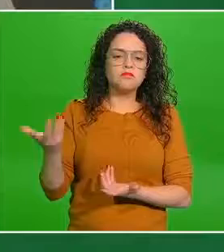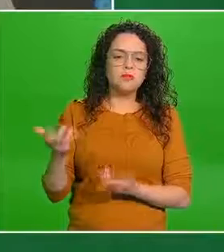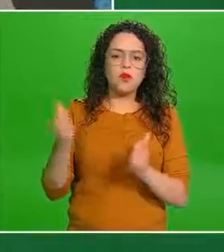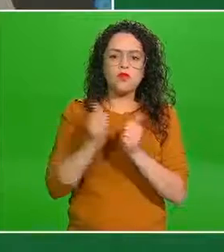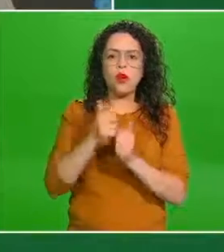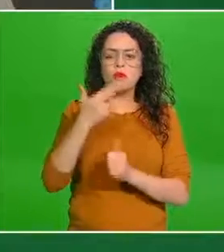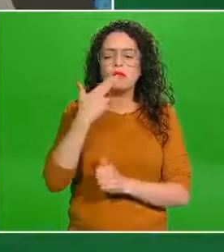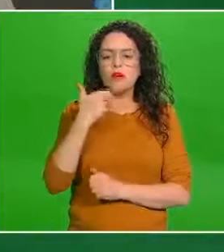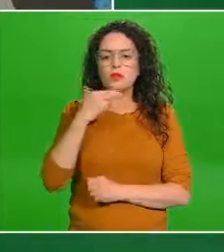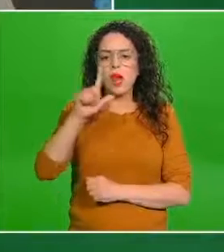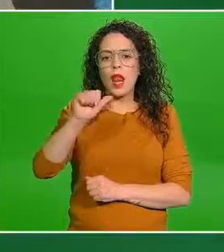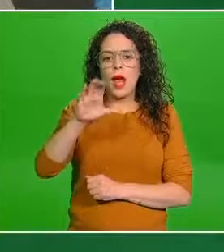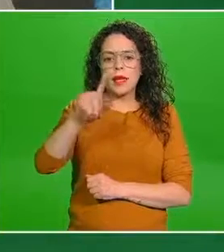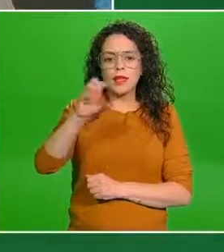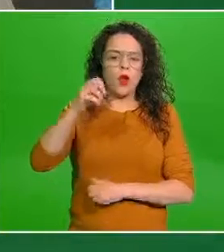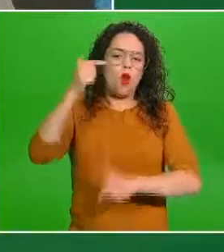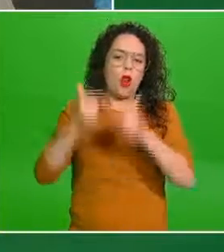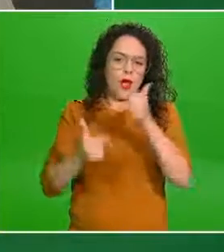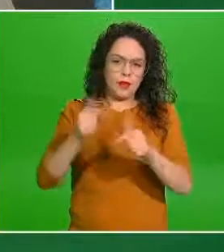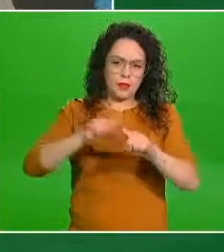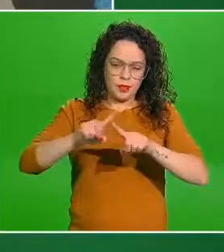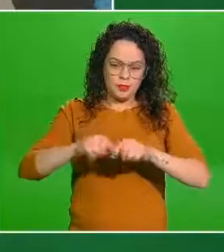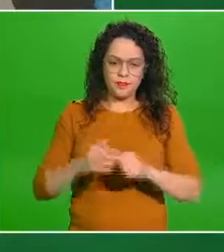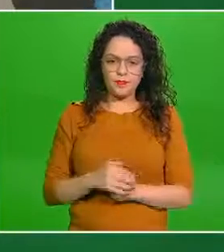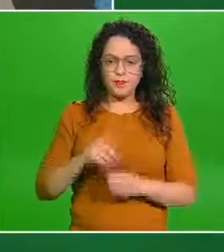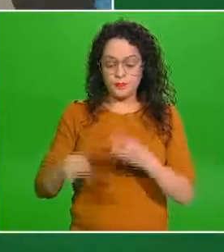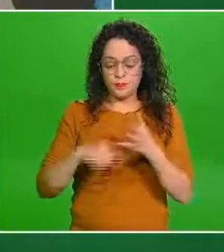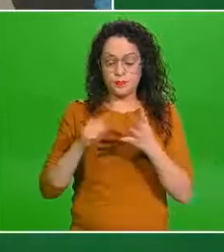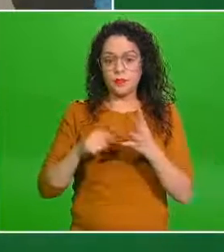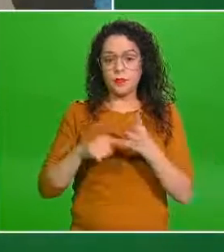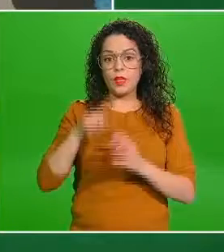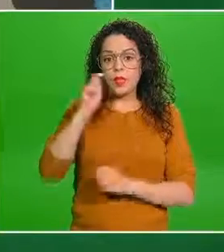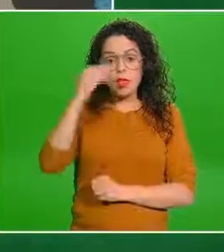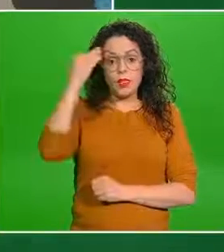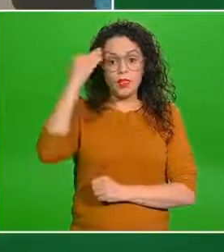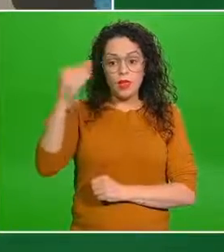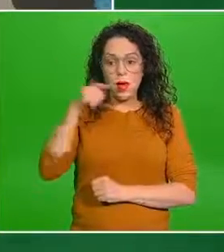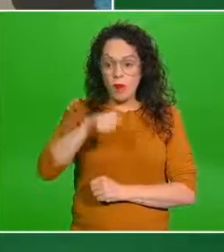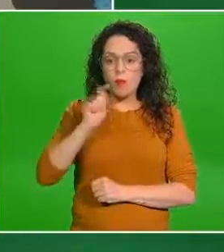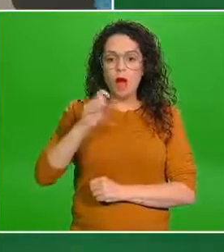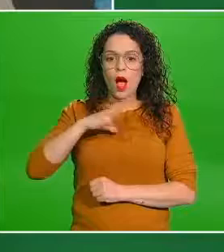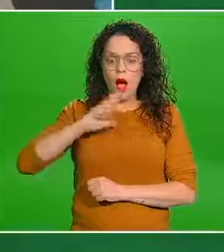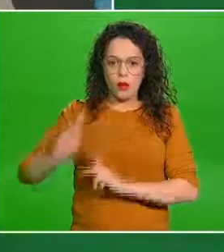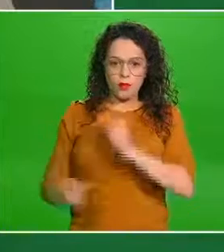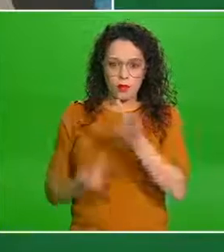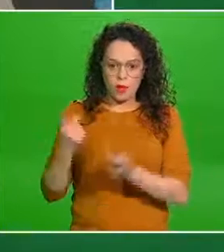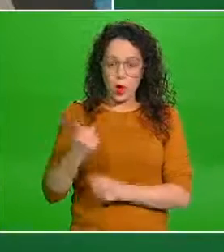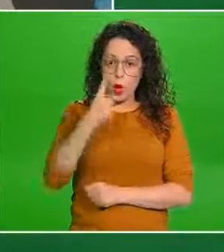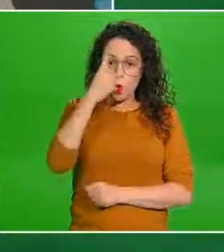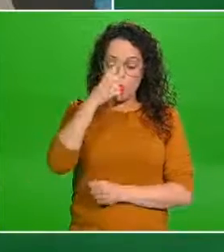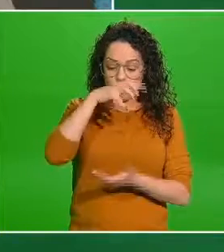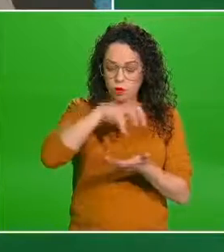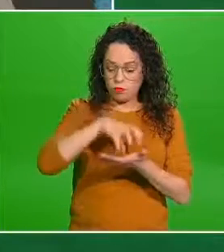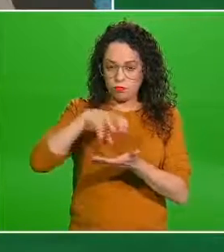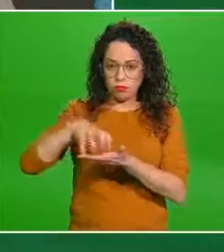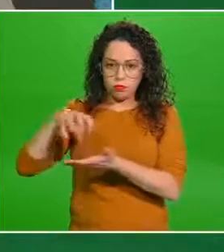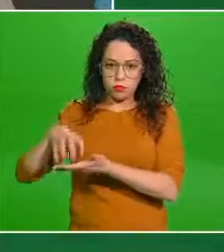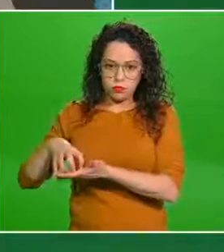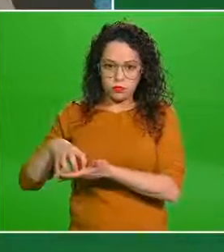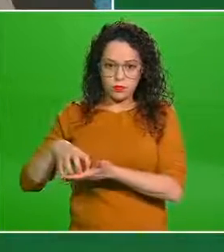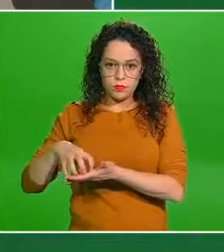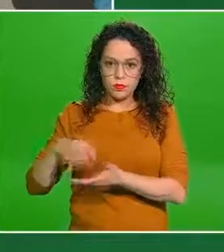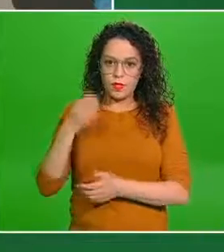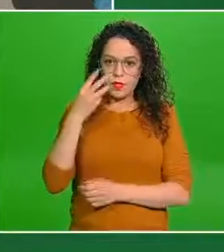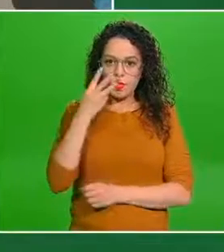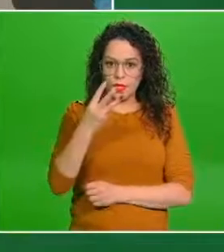Número 4, aumenta el consumo de frutas de la temporada y verduras. Incluye por lo menos una porción en cada uno de